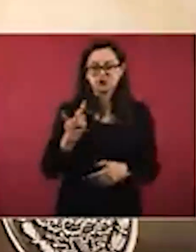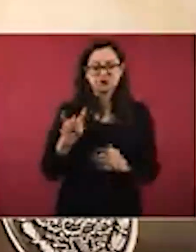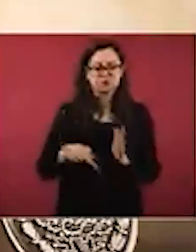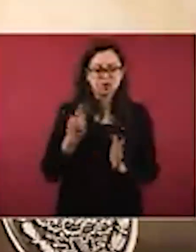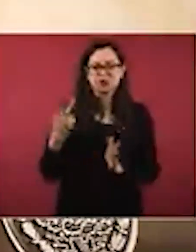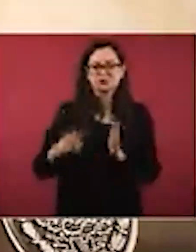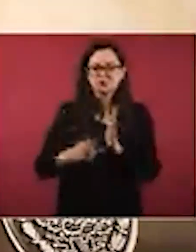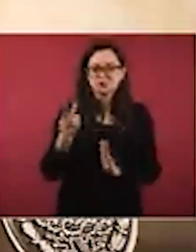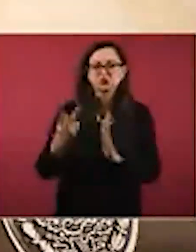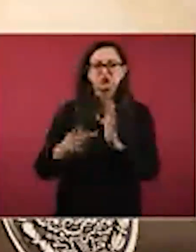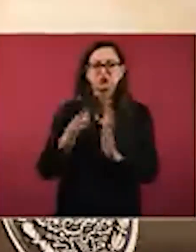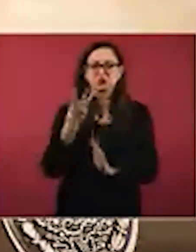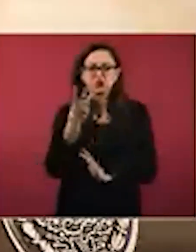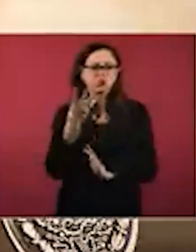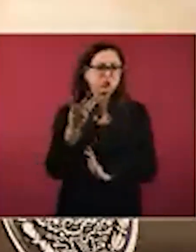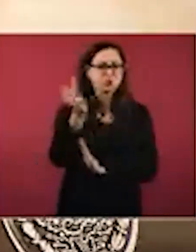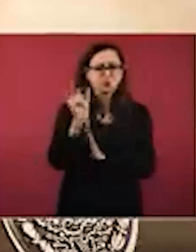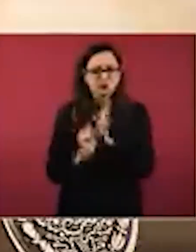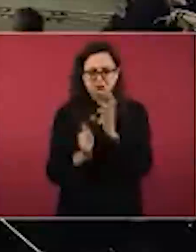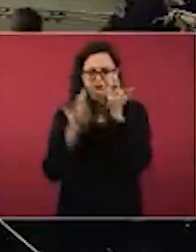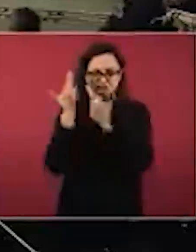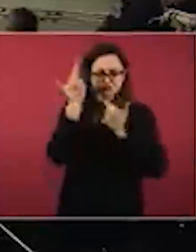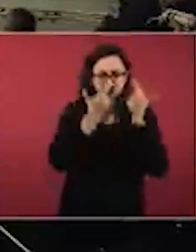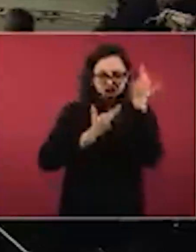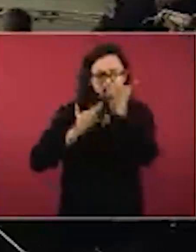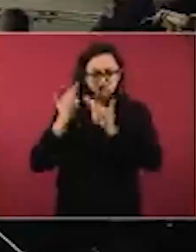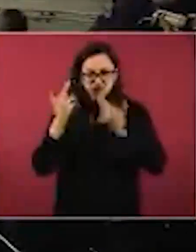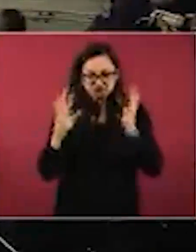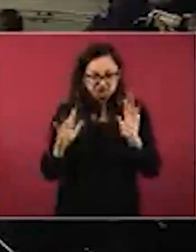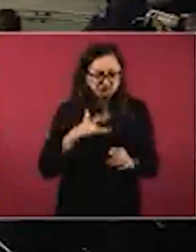3 meses, cada 4 meses, pero eso depende de cómo uno se sienta.